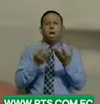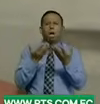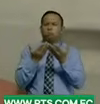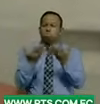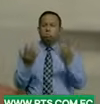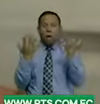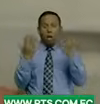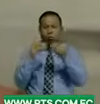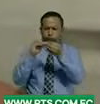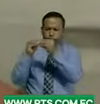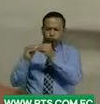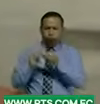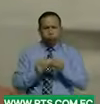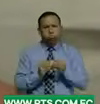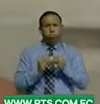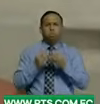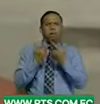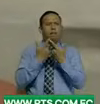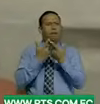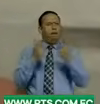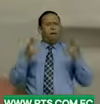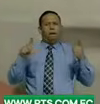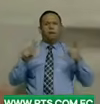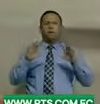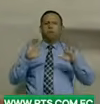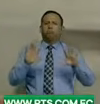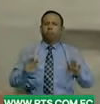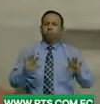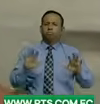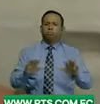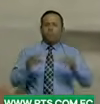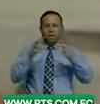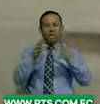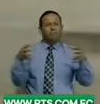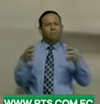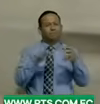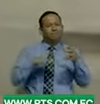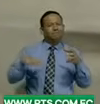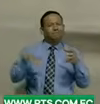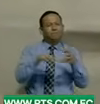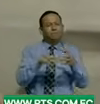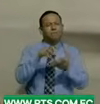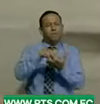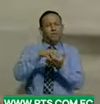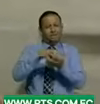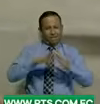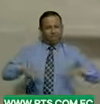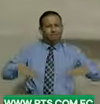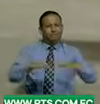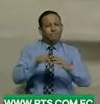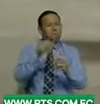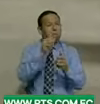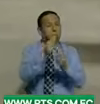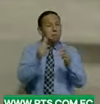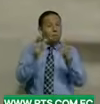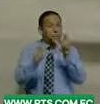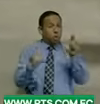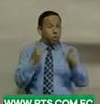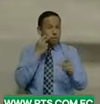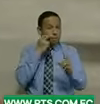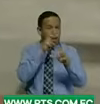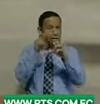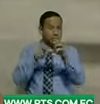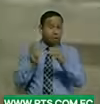aire libre, buen clima, es lo que ofrece nuestra parroquia Manglar Alto y nuestra provincia para cada uno de los turistas locales